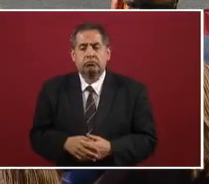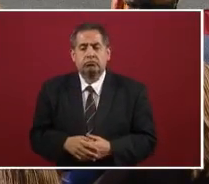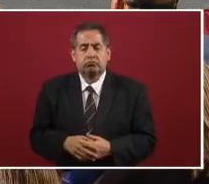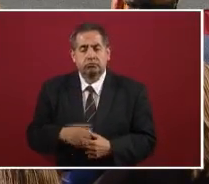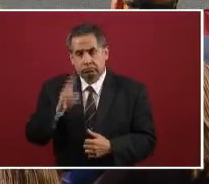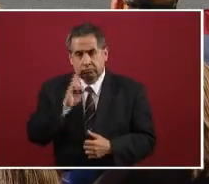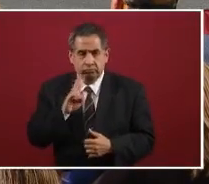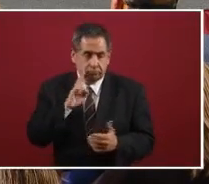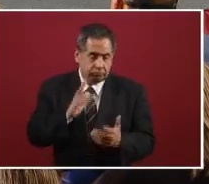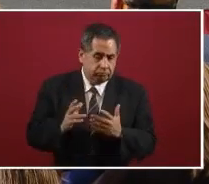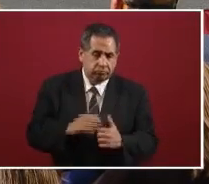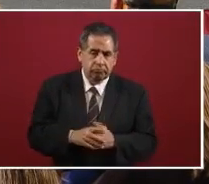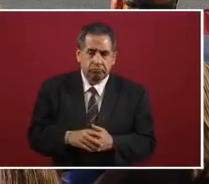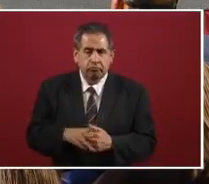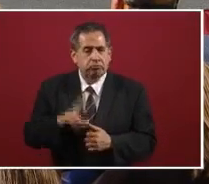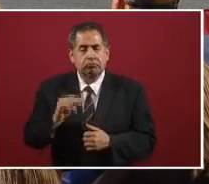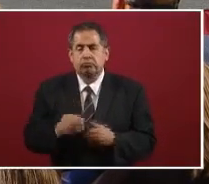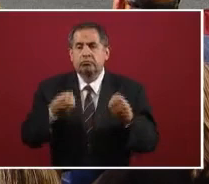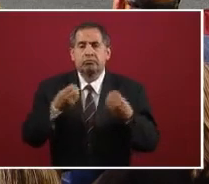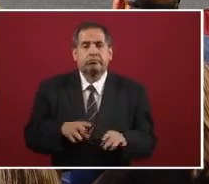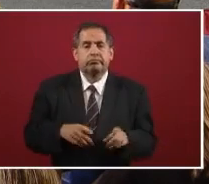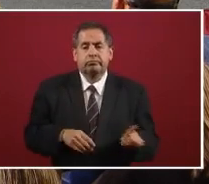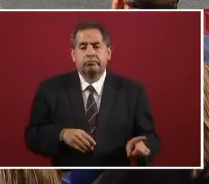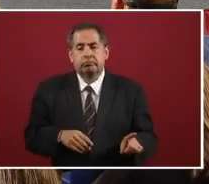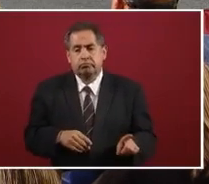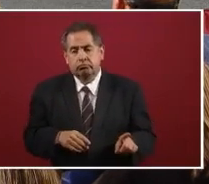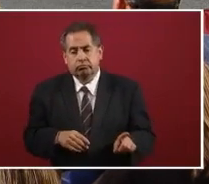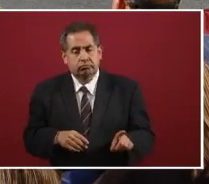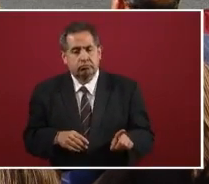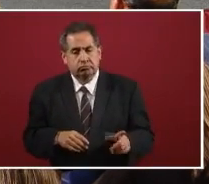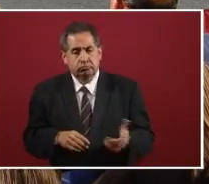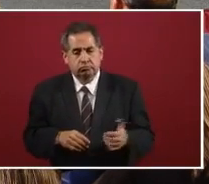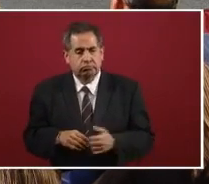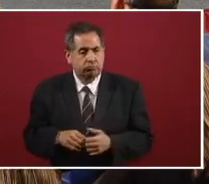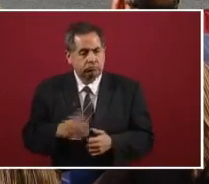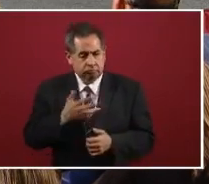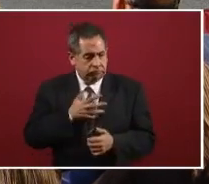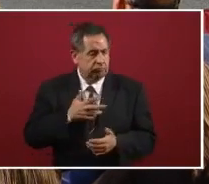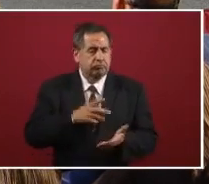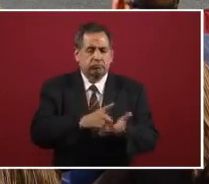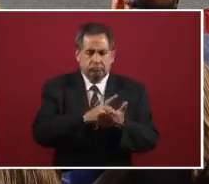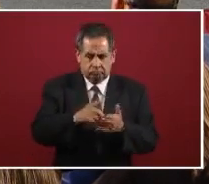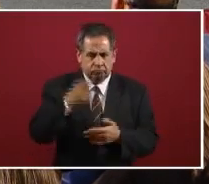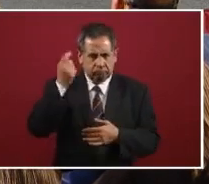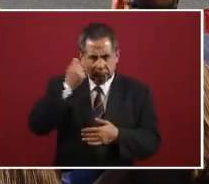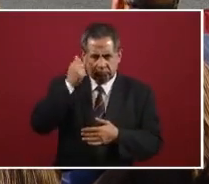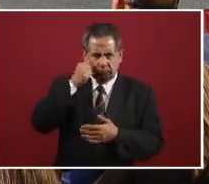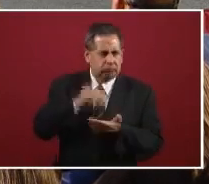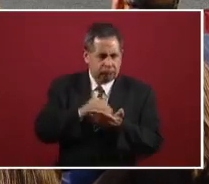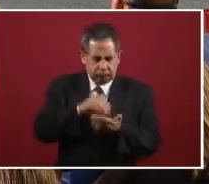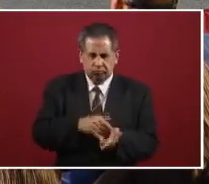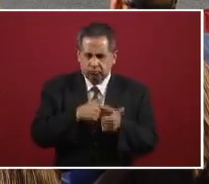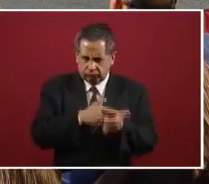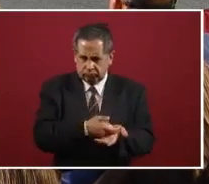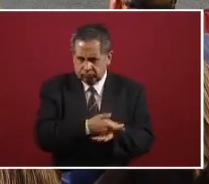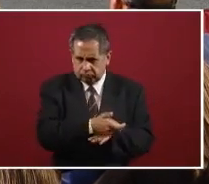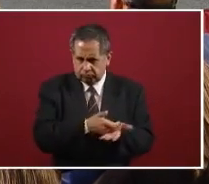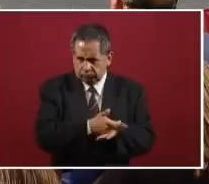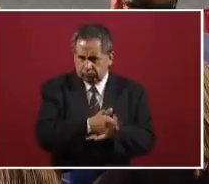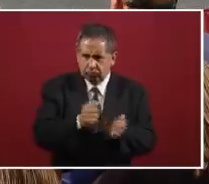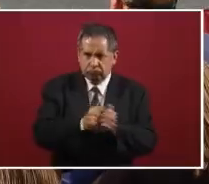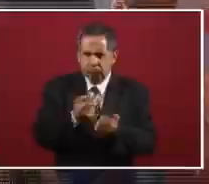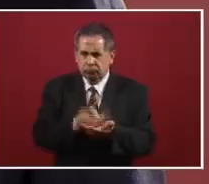y que no pierdan su derecho de jubilación, pero al mismo tiempo que puedan